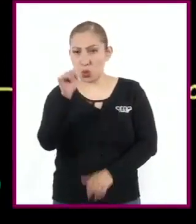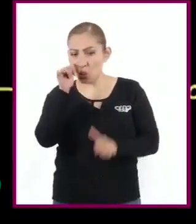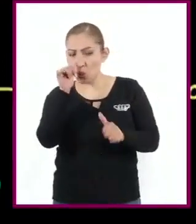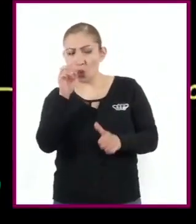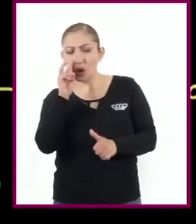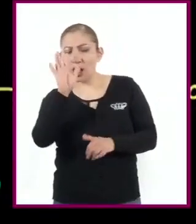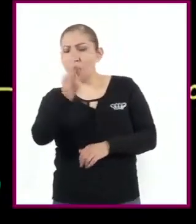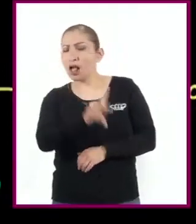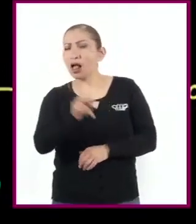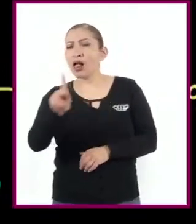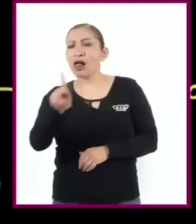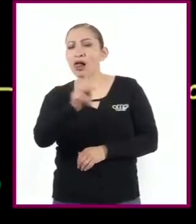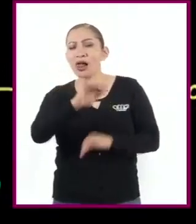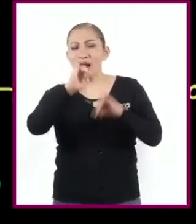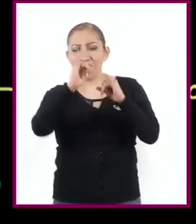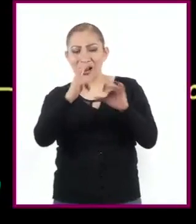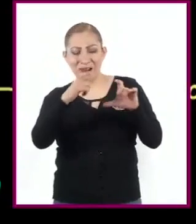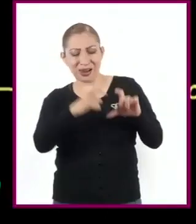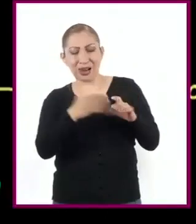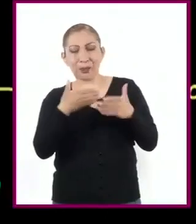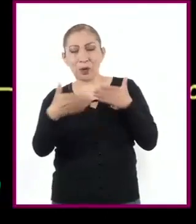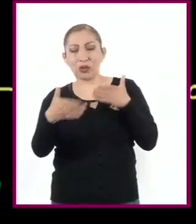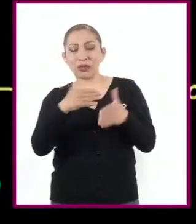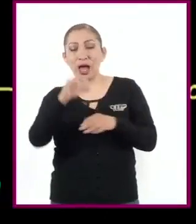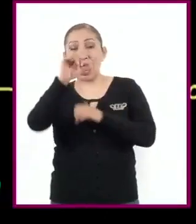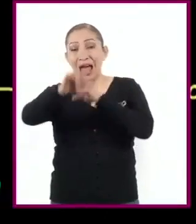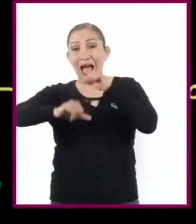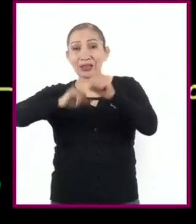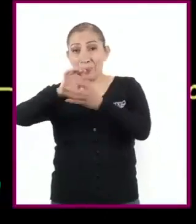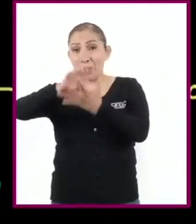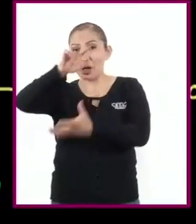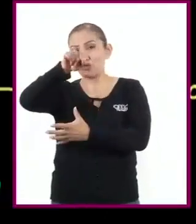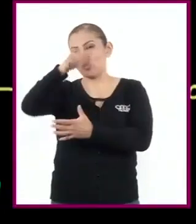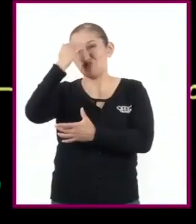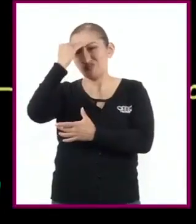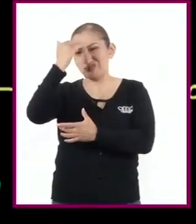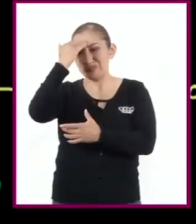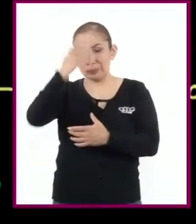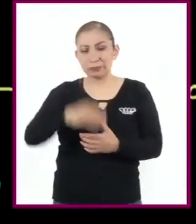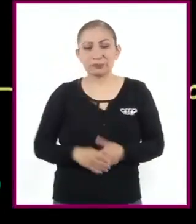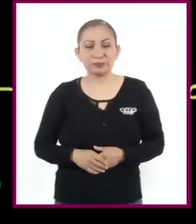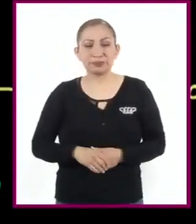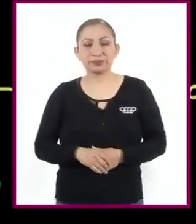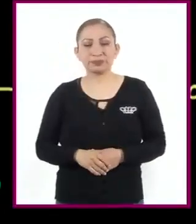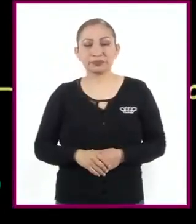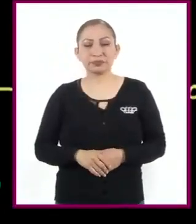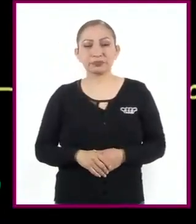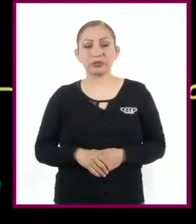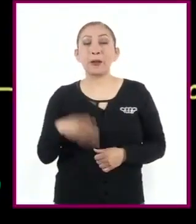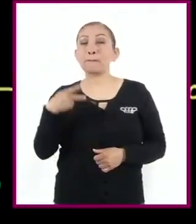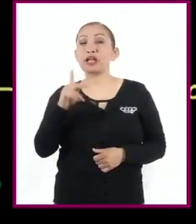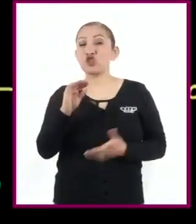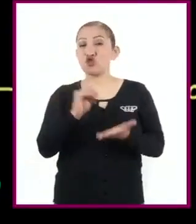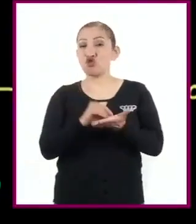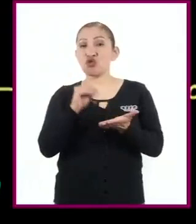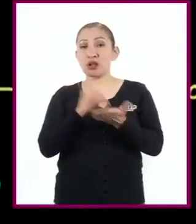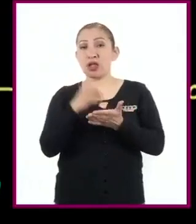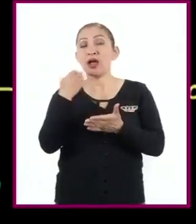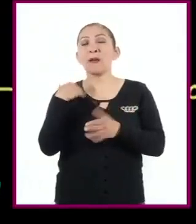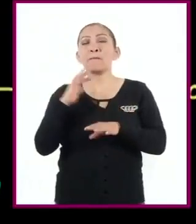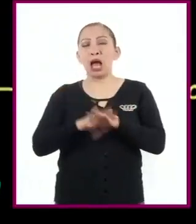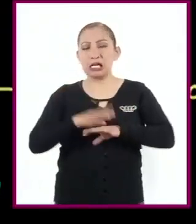es muy parecido a la imagen moderna del átomo que la mayoría conocemos. Pero todavía hay